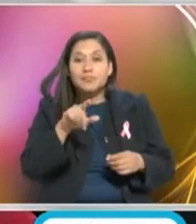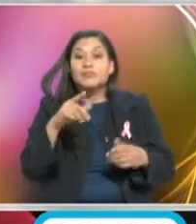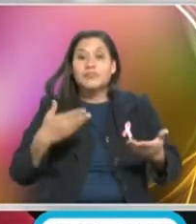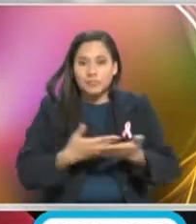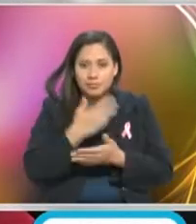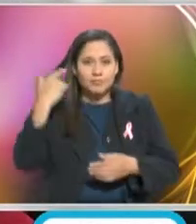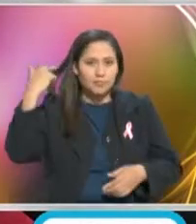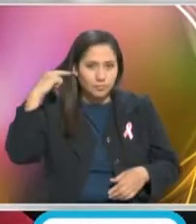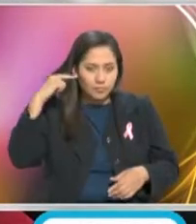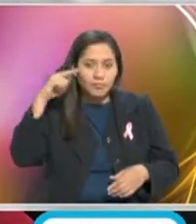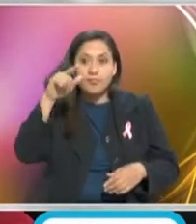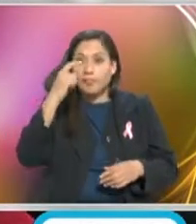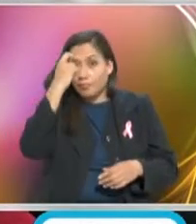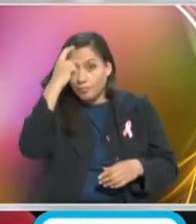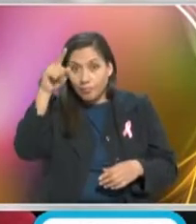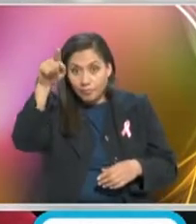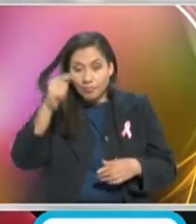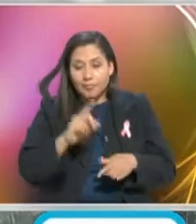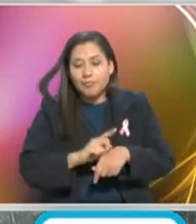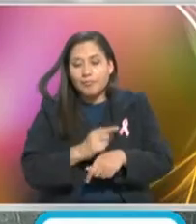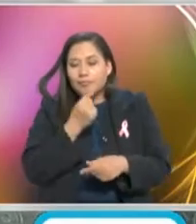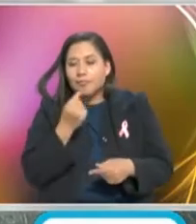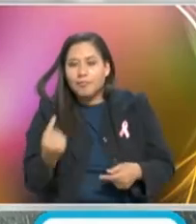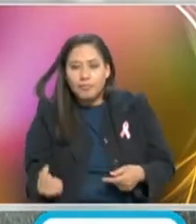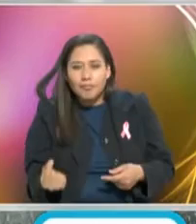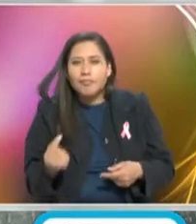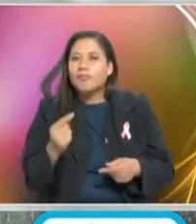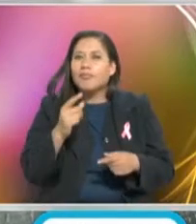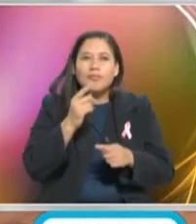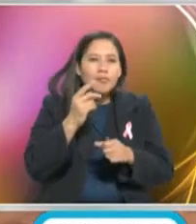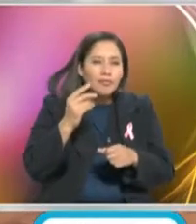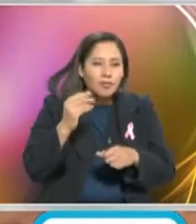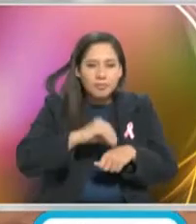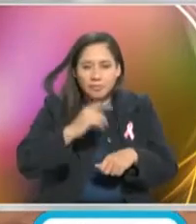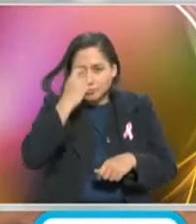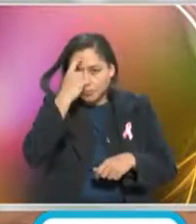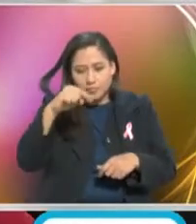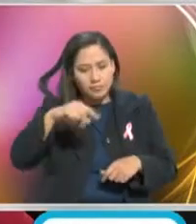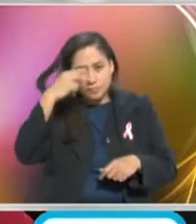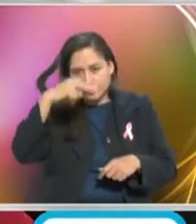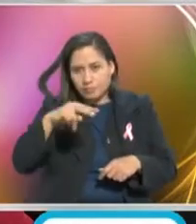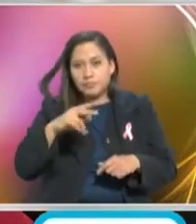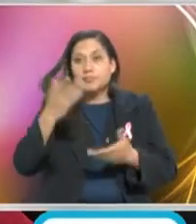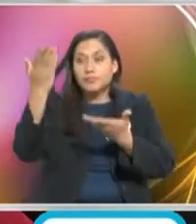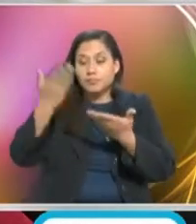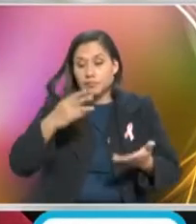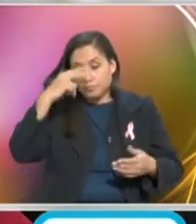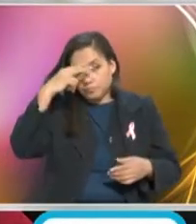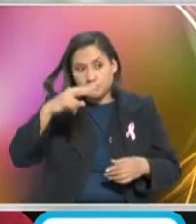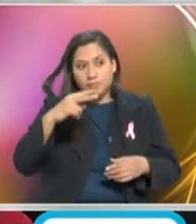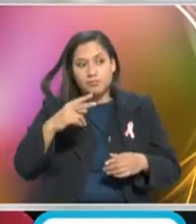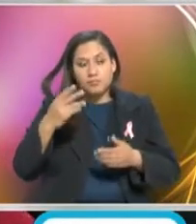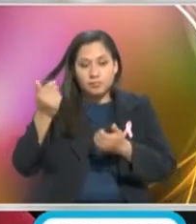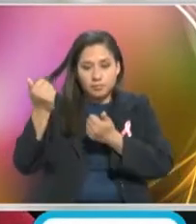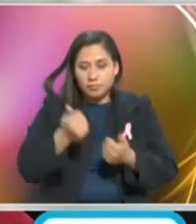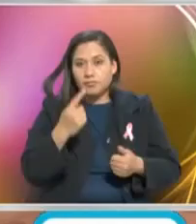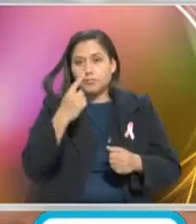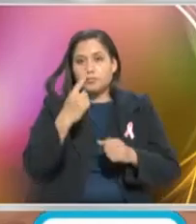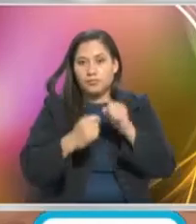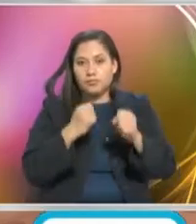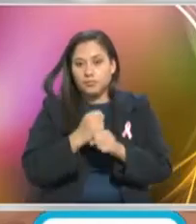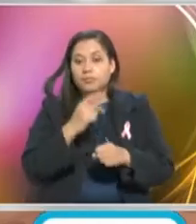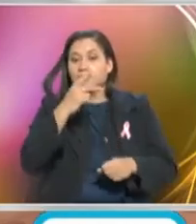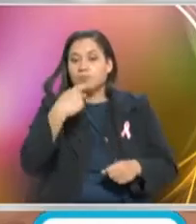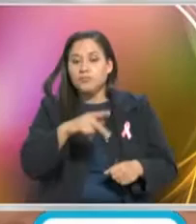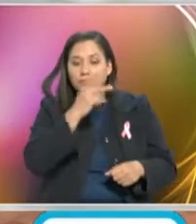Nació en Guadalajara, Y ahí Jalisco. hacía sus inventos desde chiquito. ¿Cómo No, en México. En México, En ya. México. Él llegó a México al año de edad. Ah, muy Ok. pequeño. Su